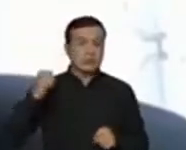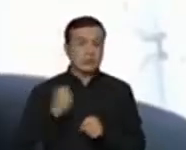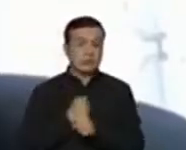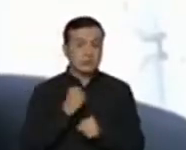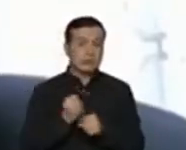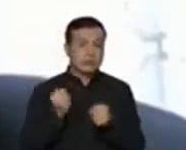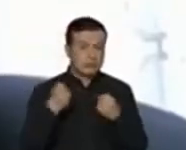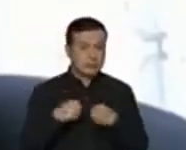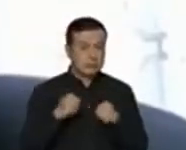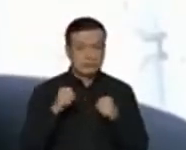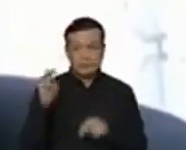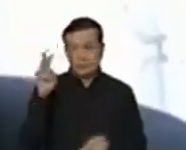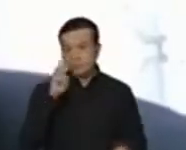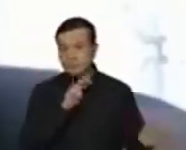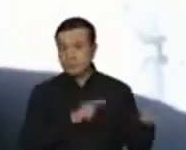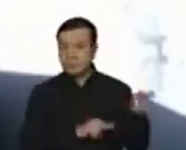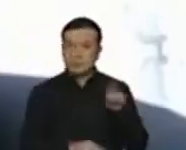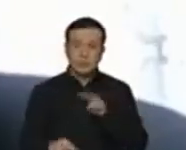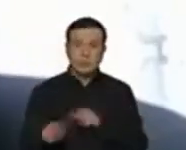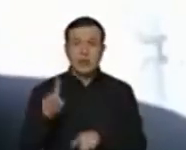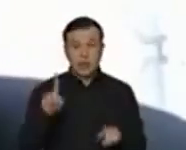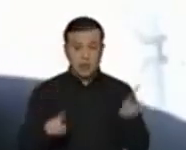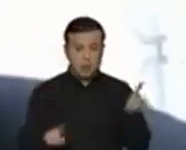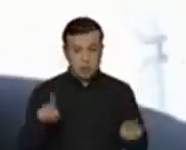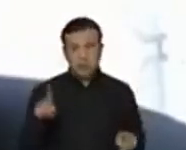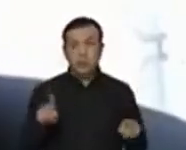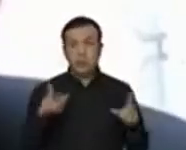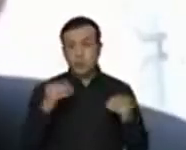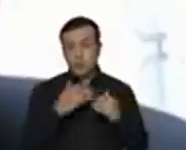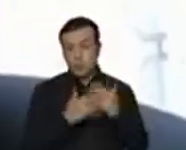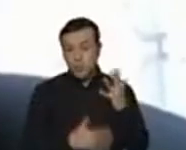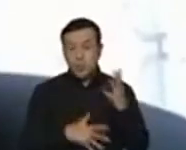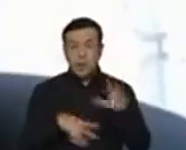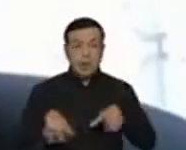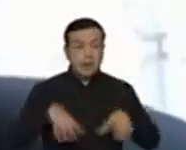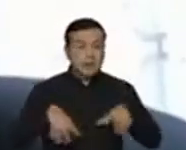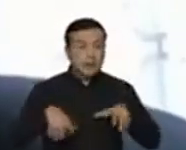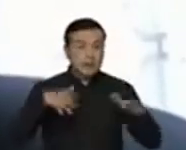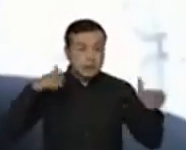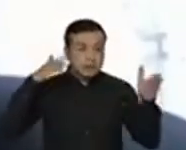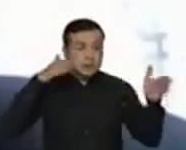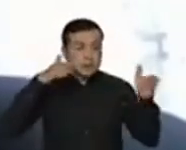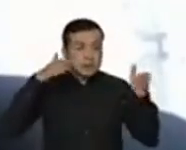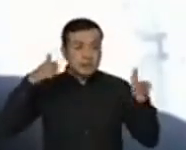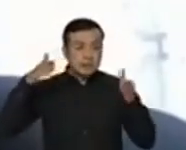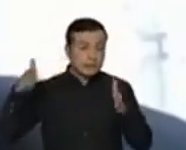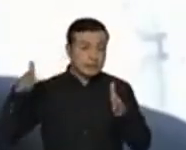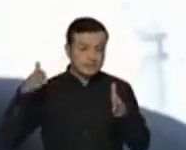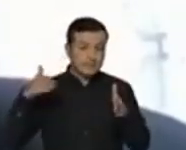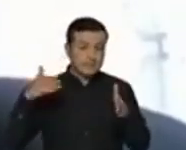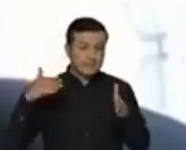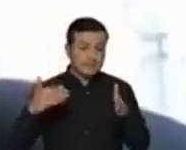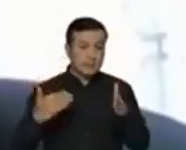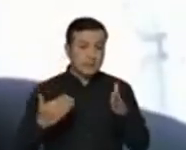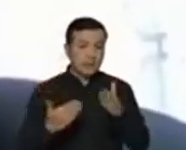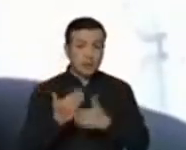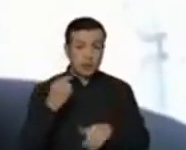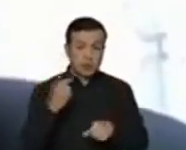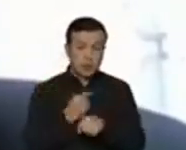hacer. Estamos haciendo algunas, son varias las iniciativas que tenemos en esta nueva administración,